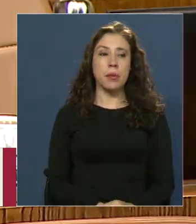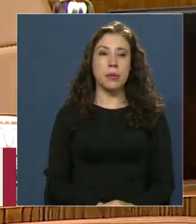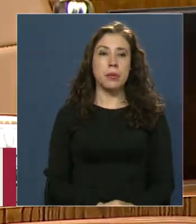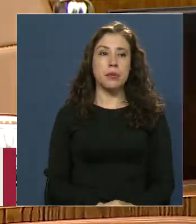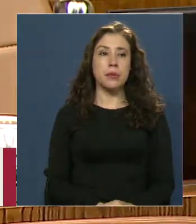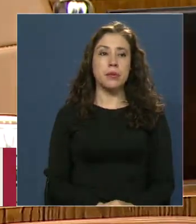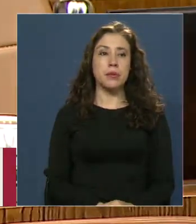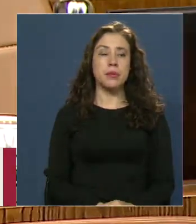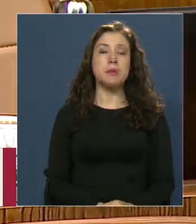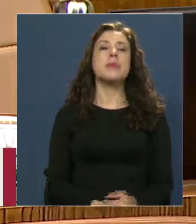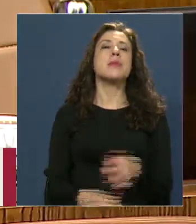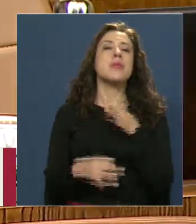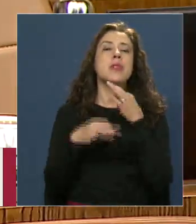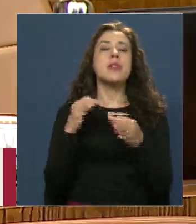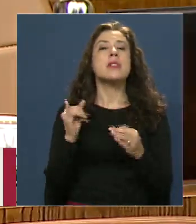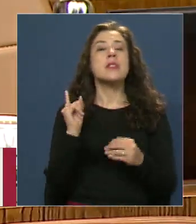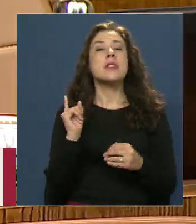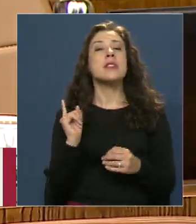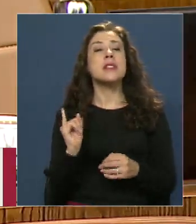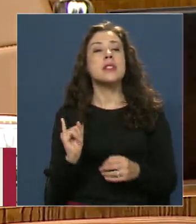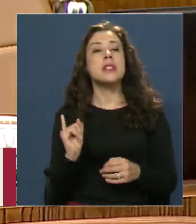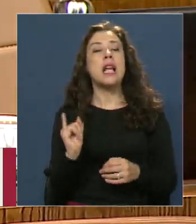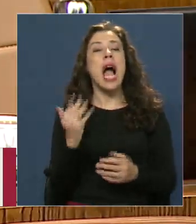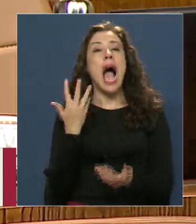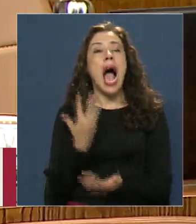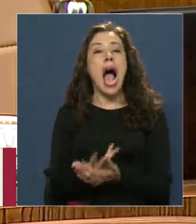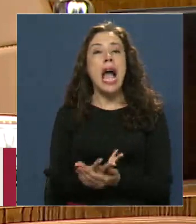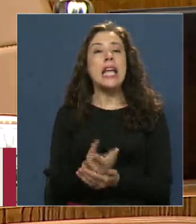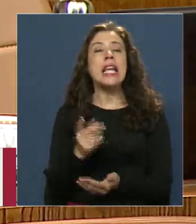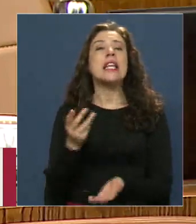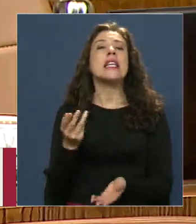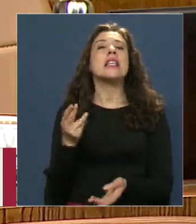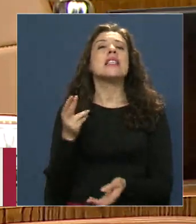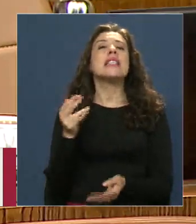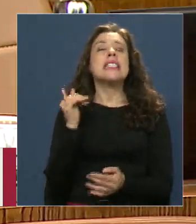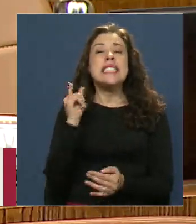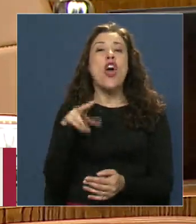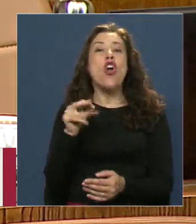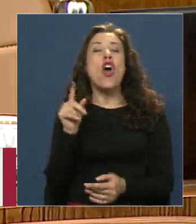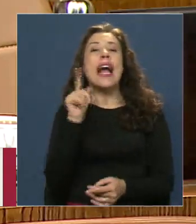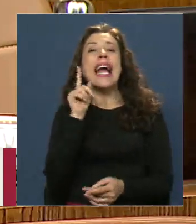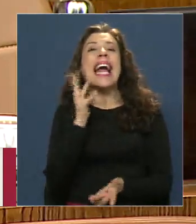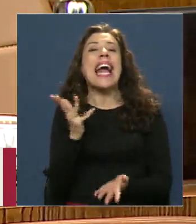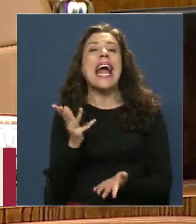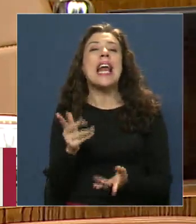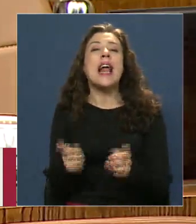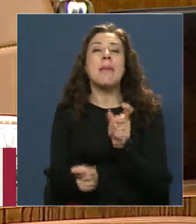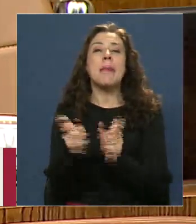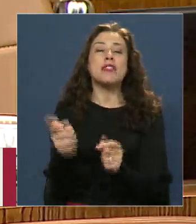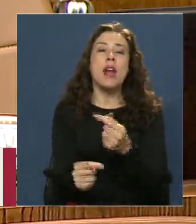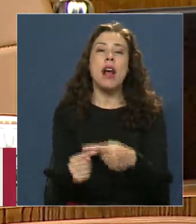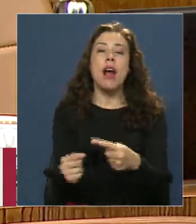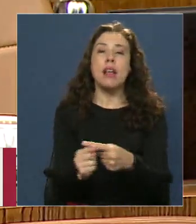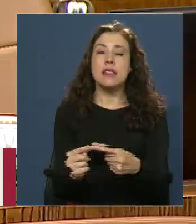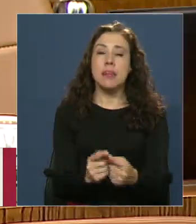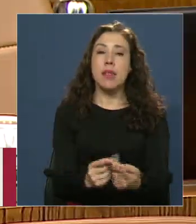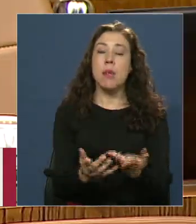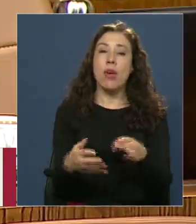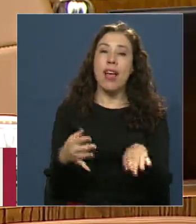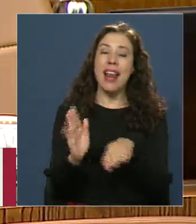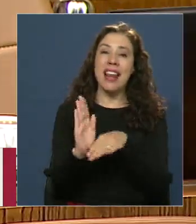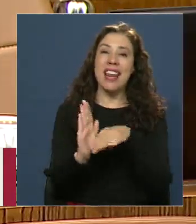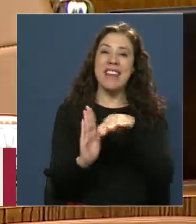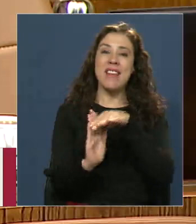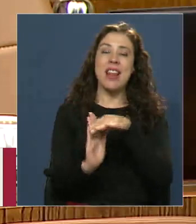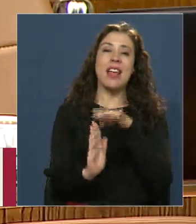presidente, acerca de si existe y quién es la llamada clase media. Porque al final estas categorías que